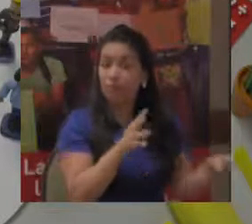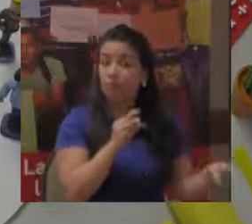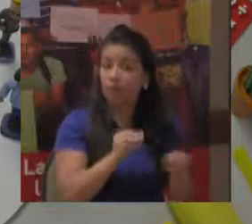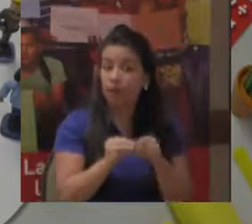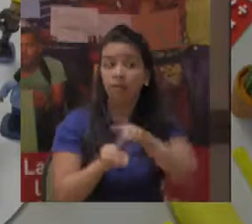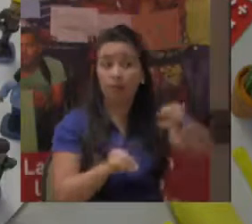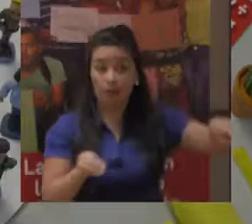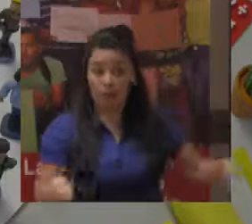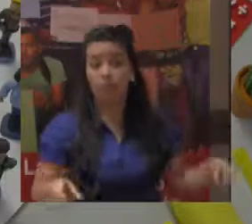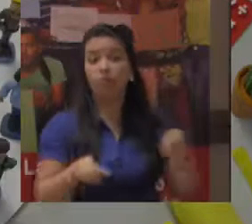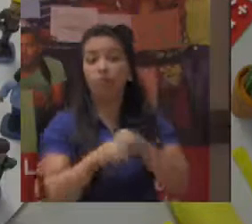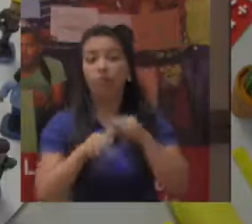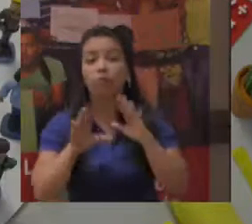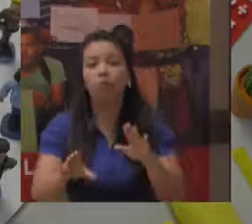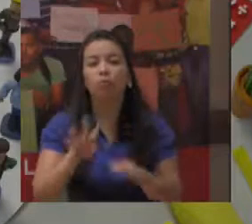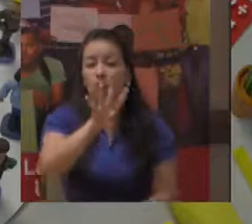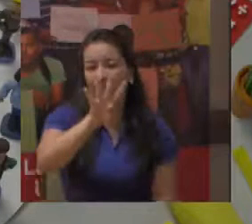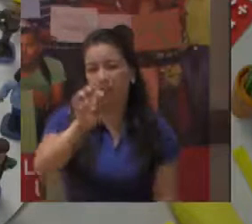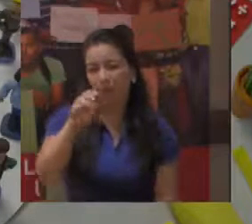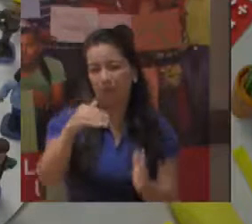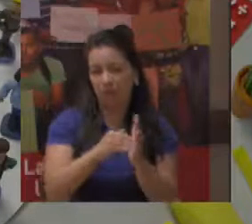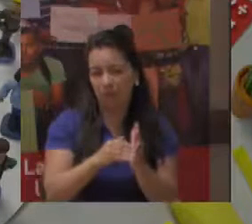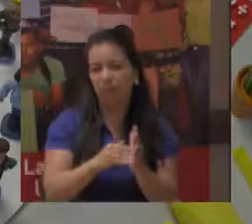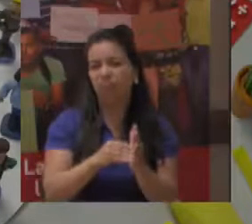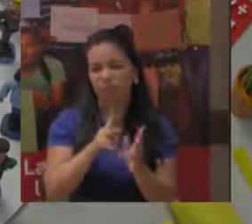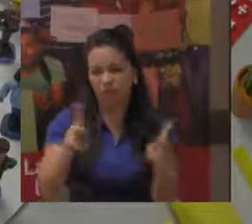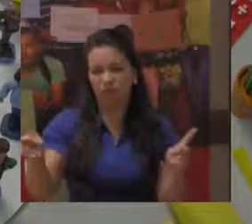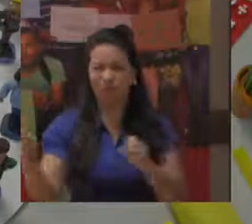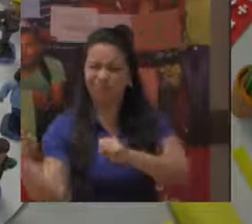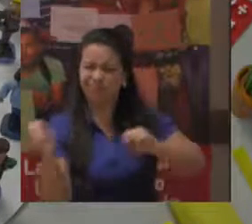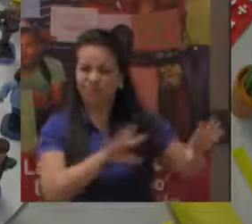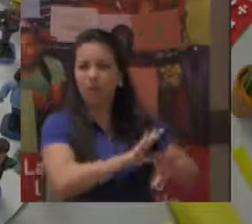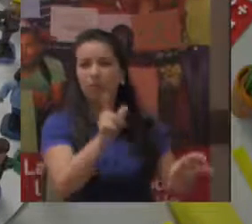están incluidos dentro de las 49 mil que decidieron seguir la ruta de la reintegración.